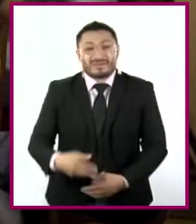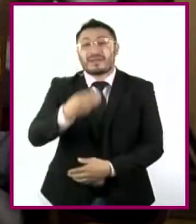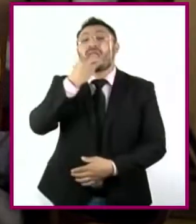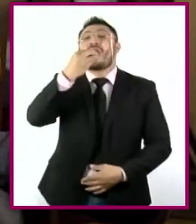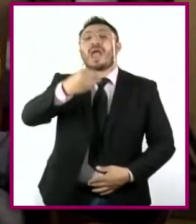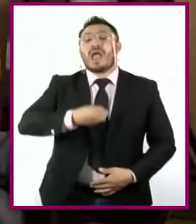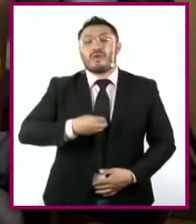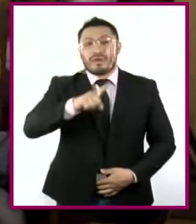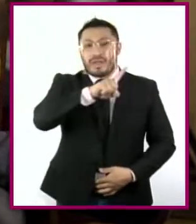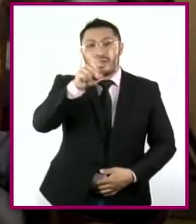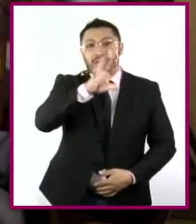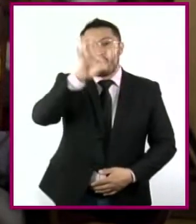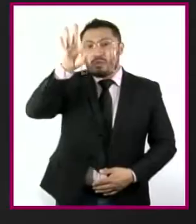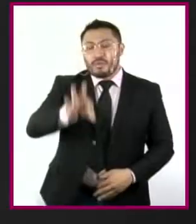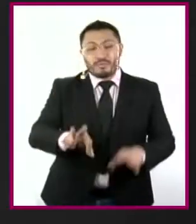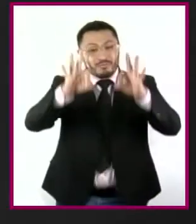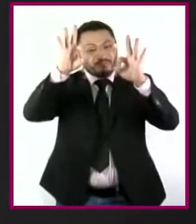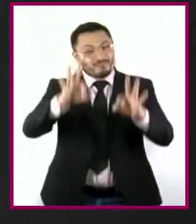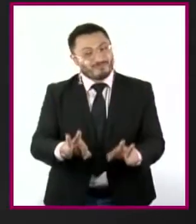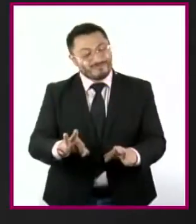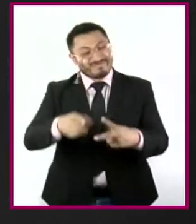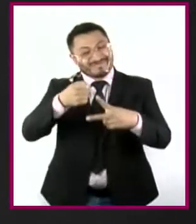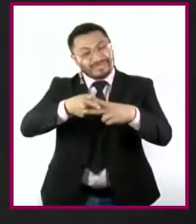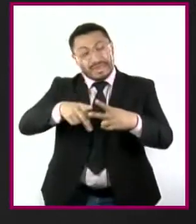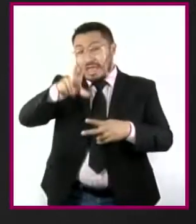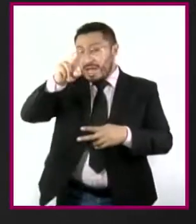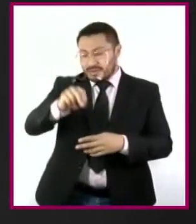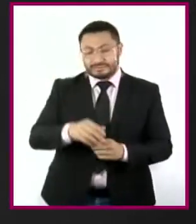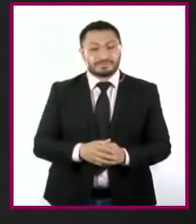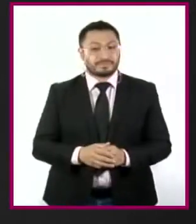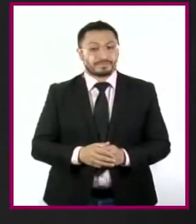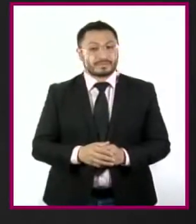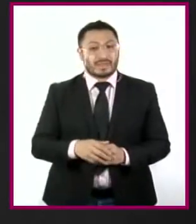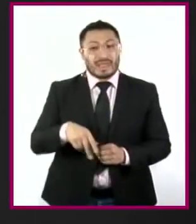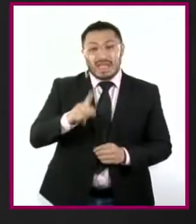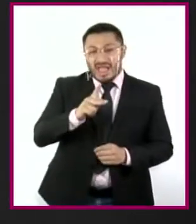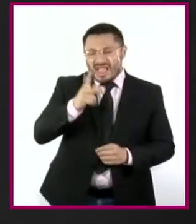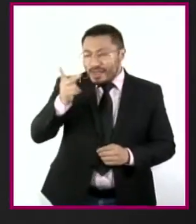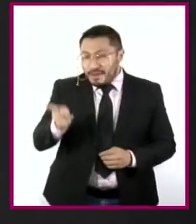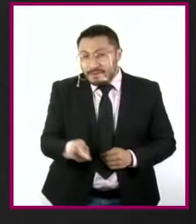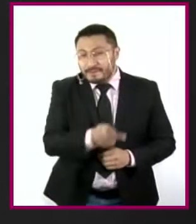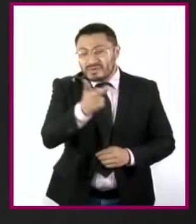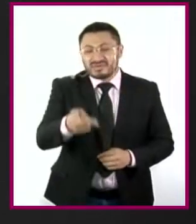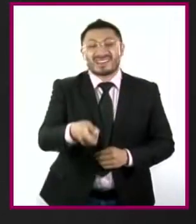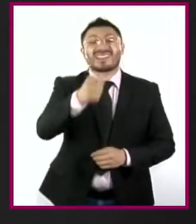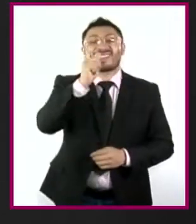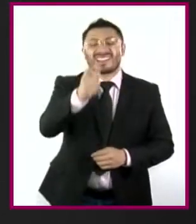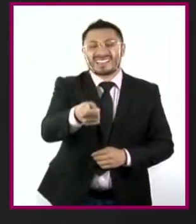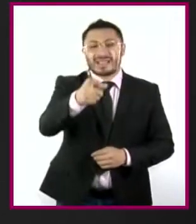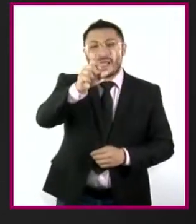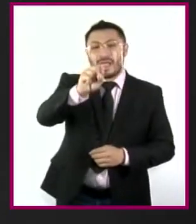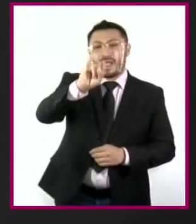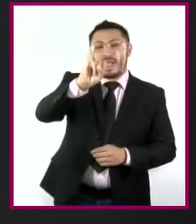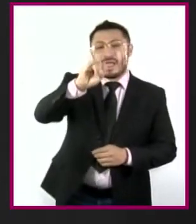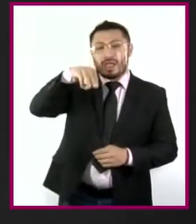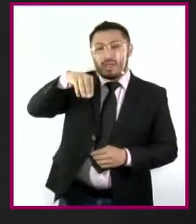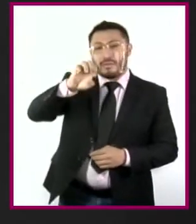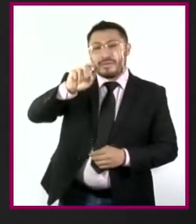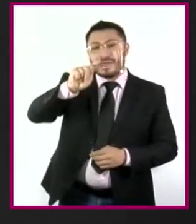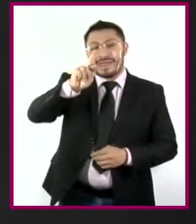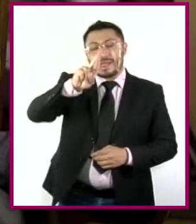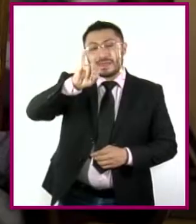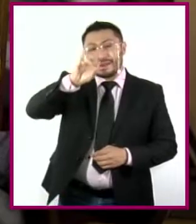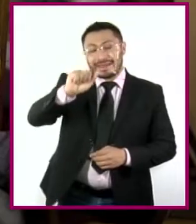100% simétrico. Pero si les pregunto, ¿qué significa que un objeto sea simétrico? ¿Cuál sería